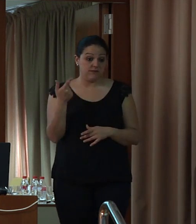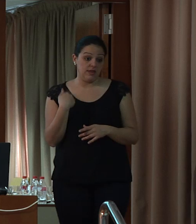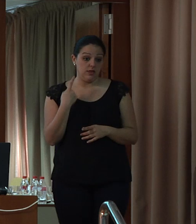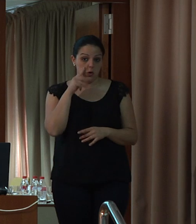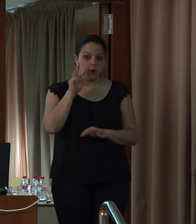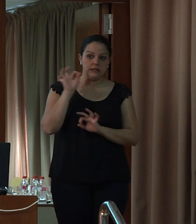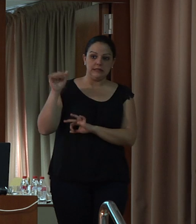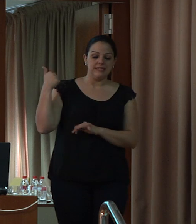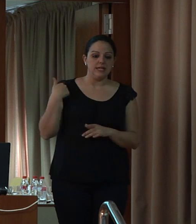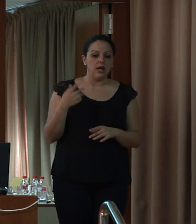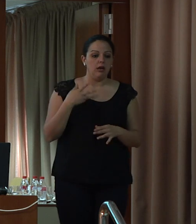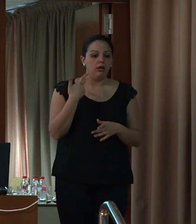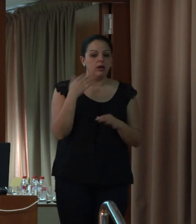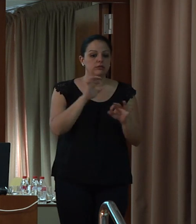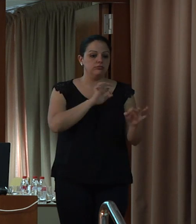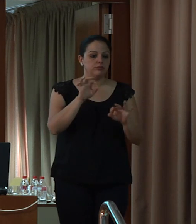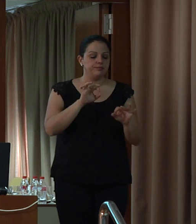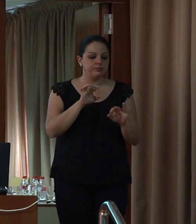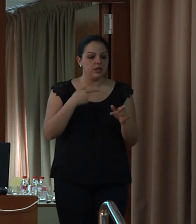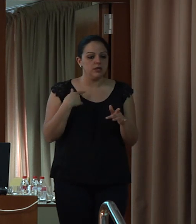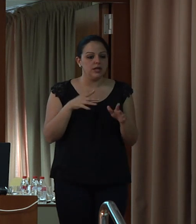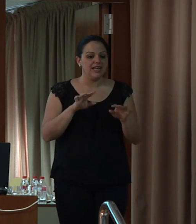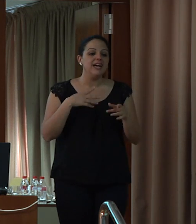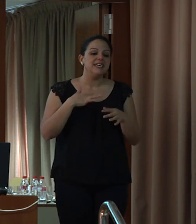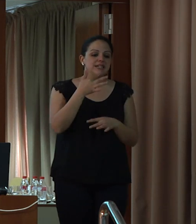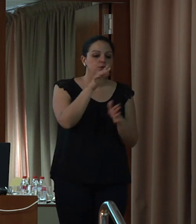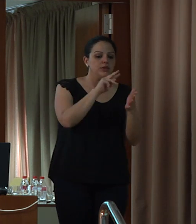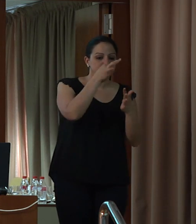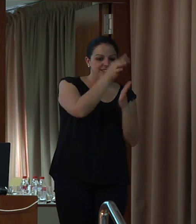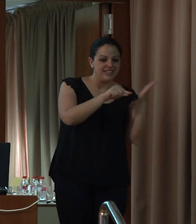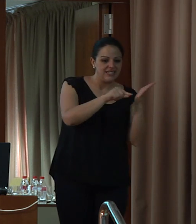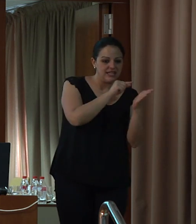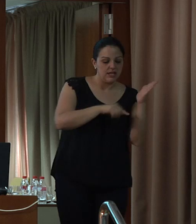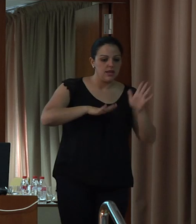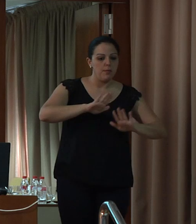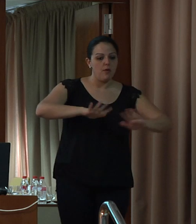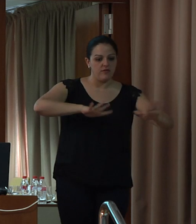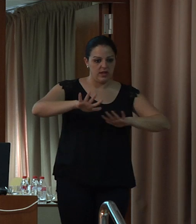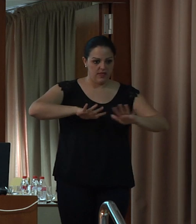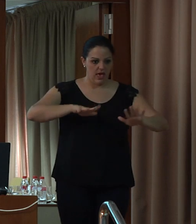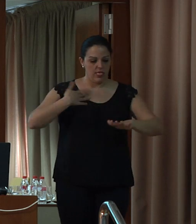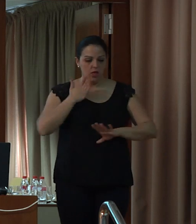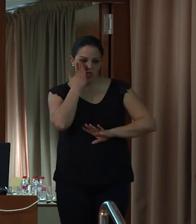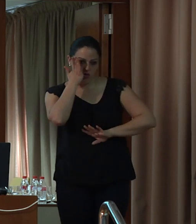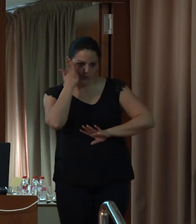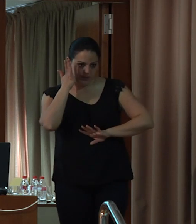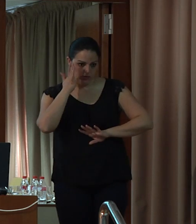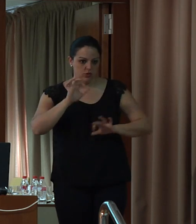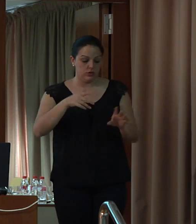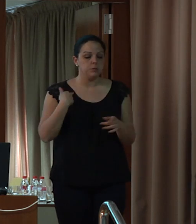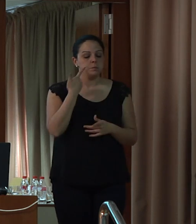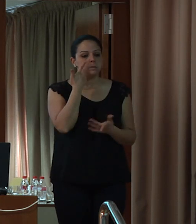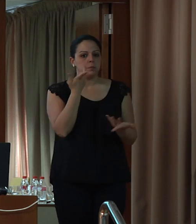es un paciente que estamos haciendo un test de movilidad sugerida. Veréis que lleva una cosa a la pierna, es un actígrafo, porque el actígrafo nos permite valorar